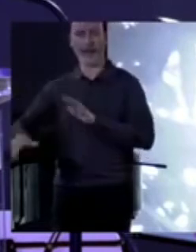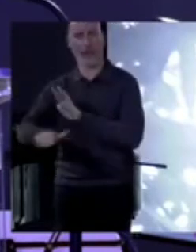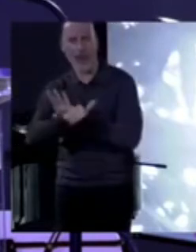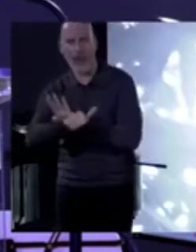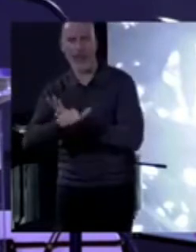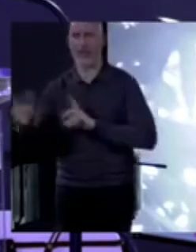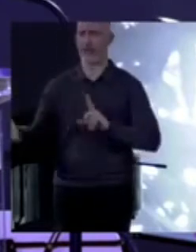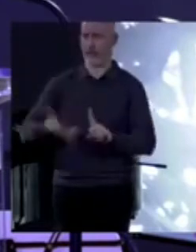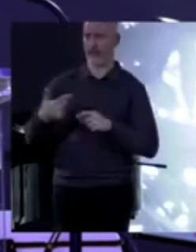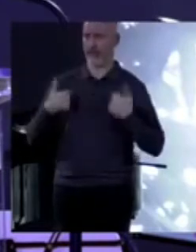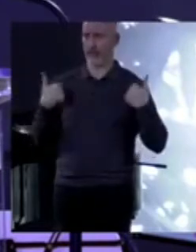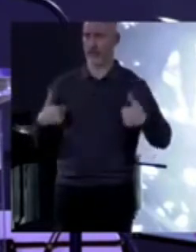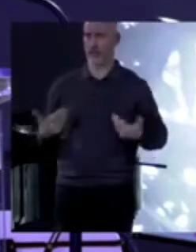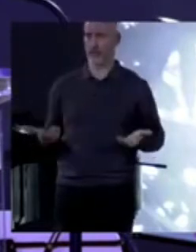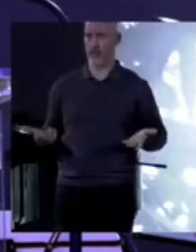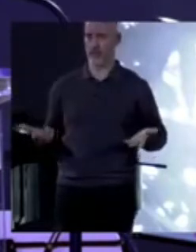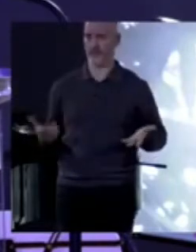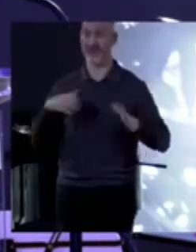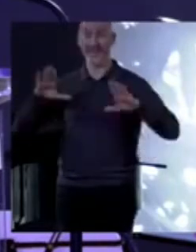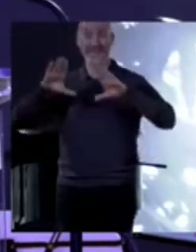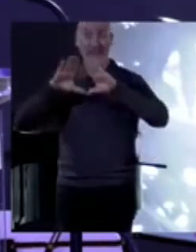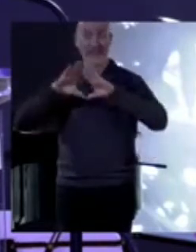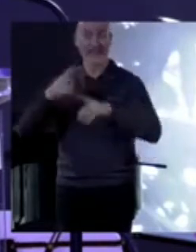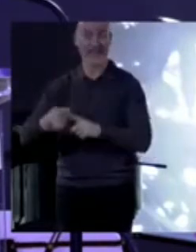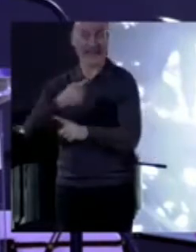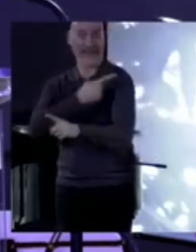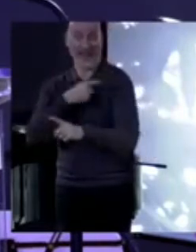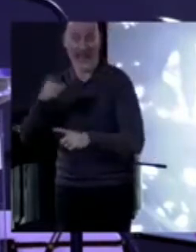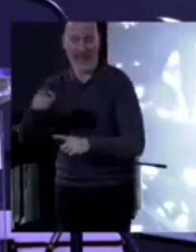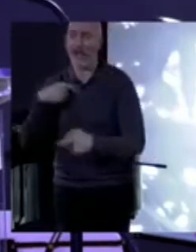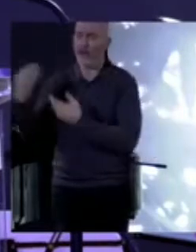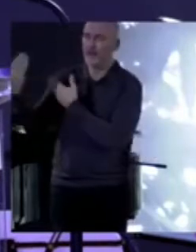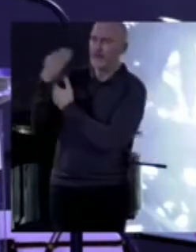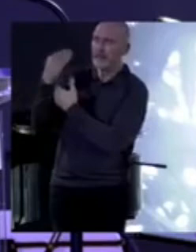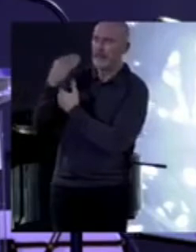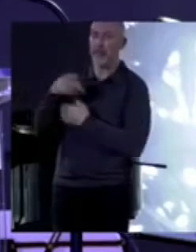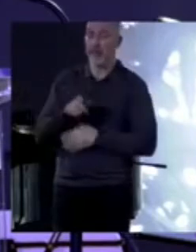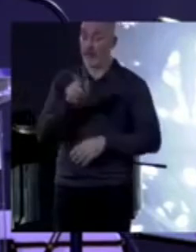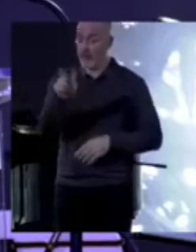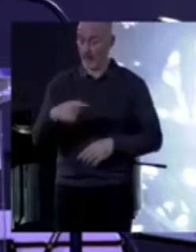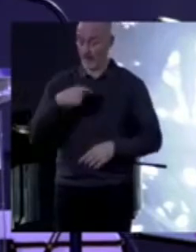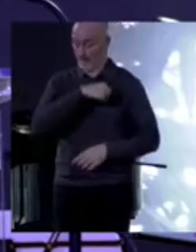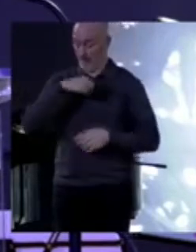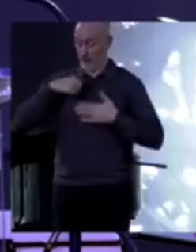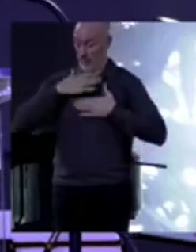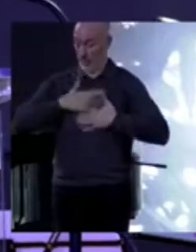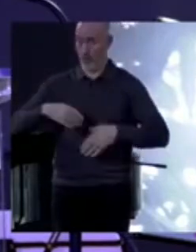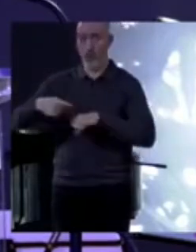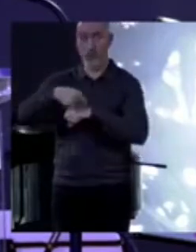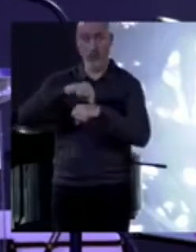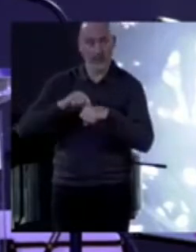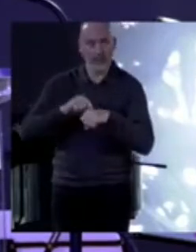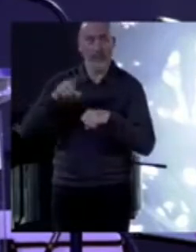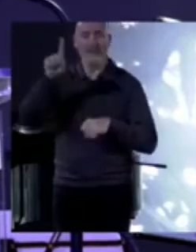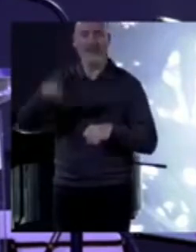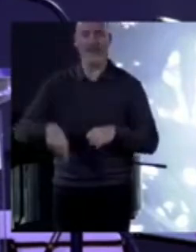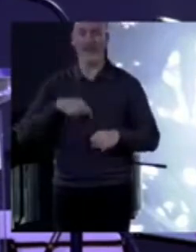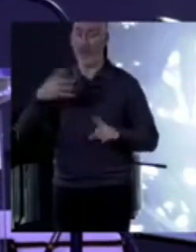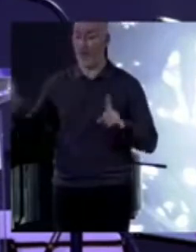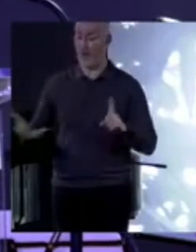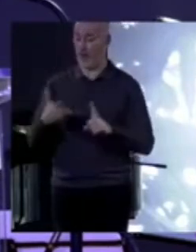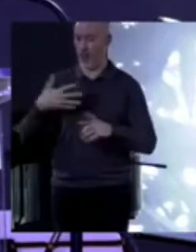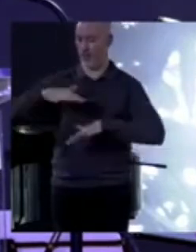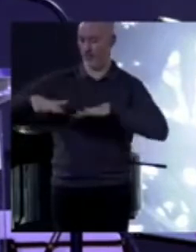maltratando. Fueron las feministas radicales las que nos enseñaron aquello de que lo personal es político y aquello también de que la violencia